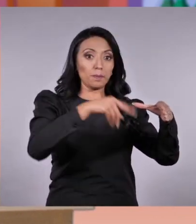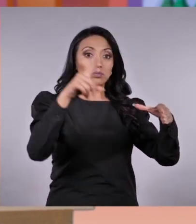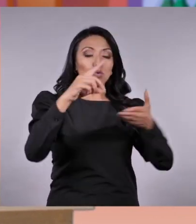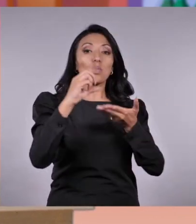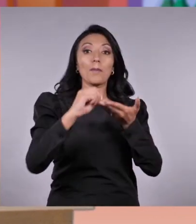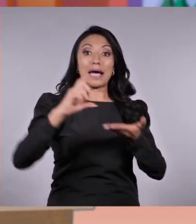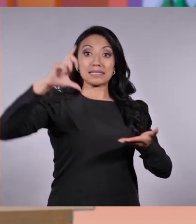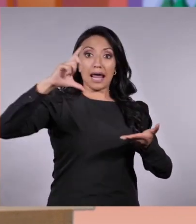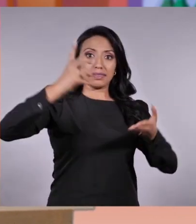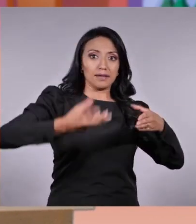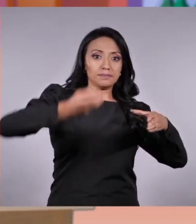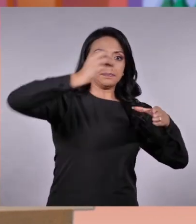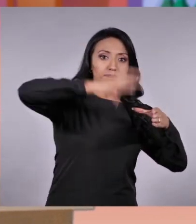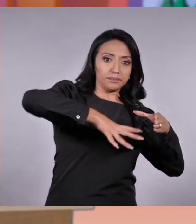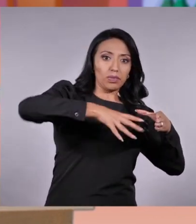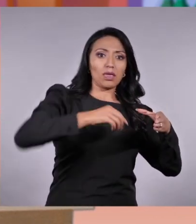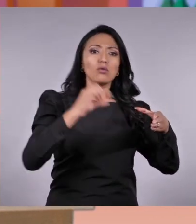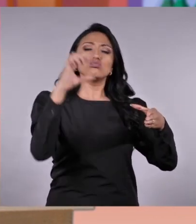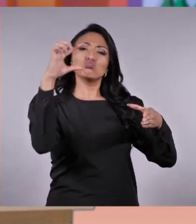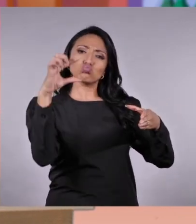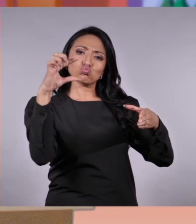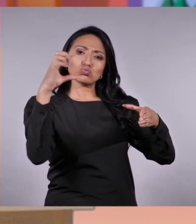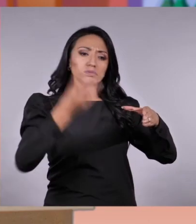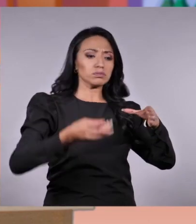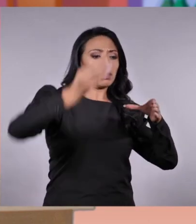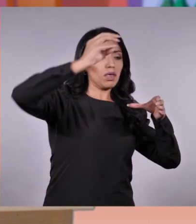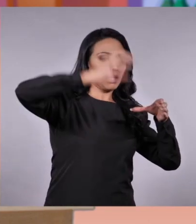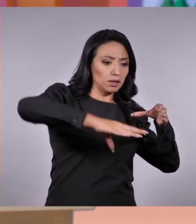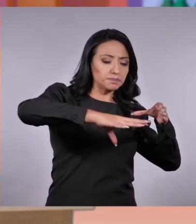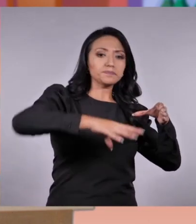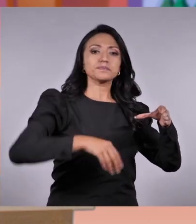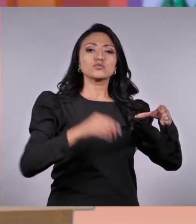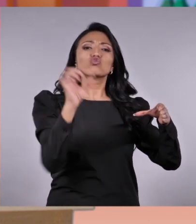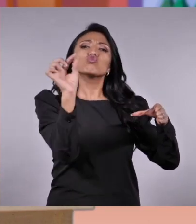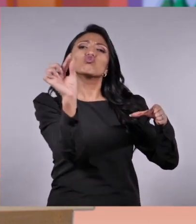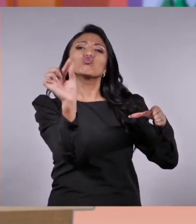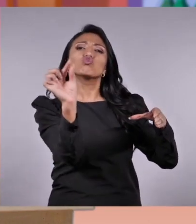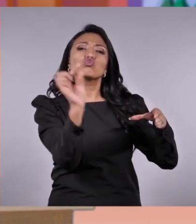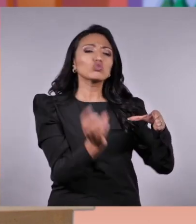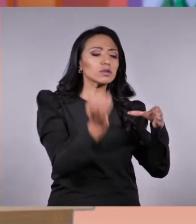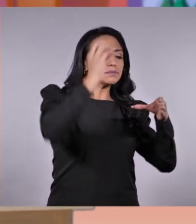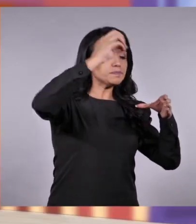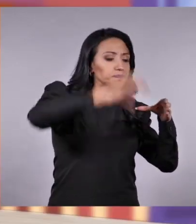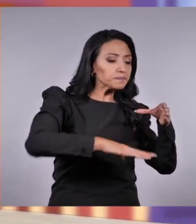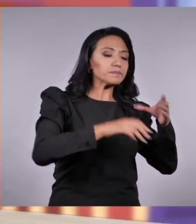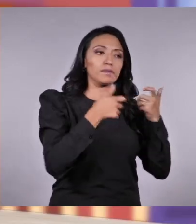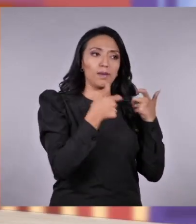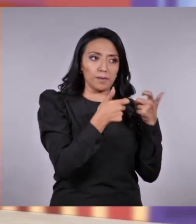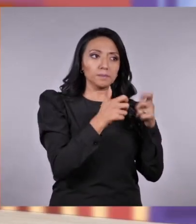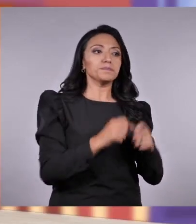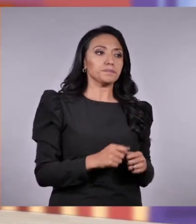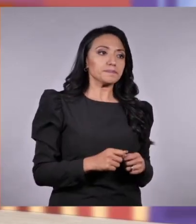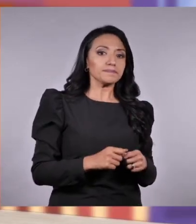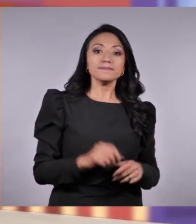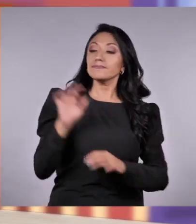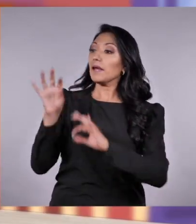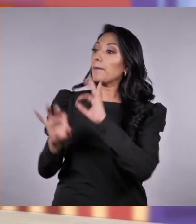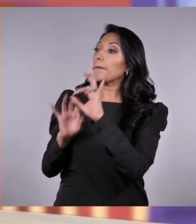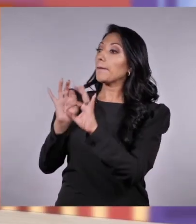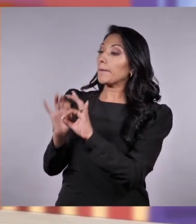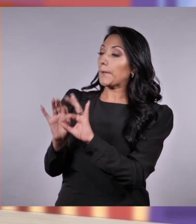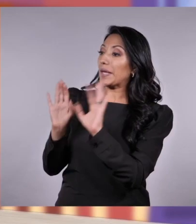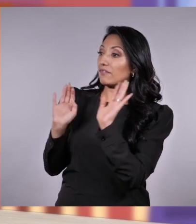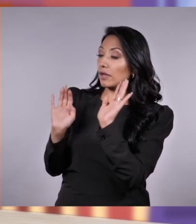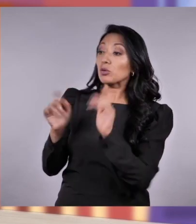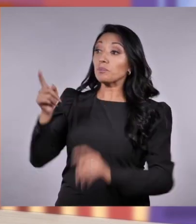choclito más grande, el choclito mediano. ¡Ajá! Y el choclito más pequeño. ¡Perfecto!